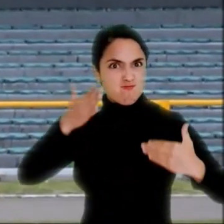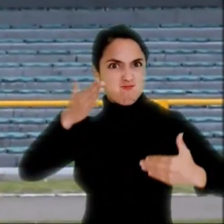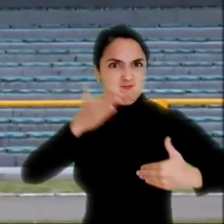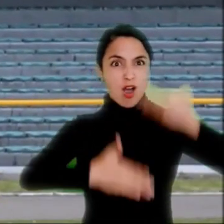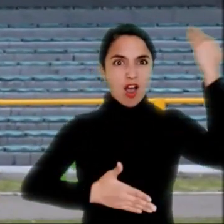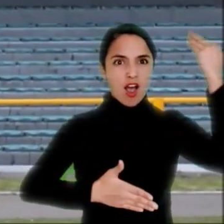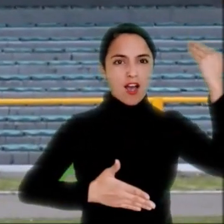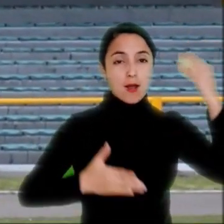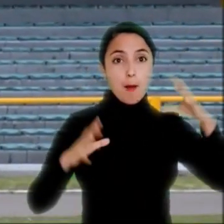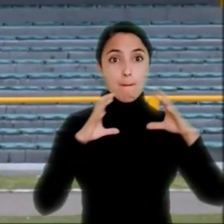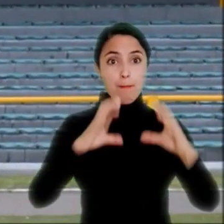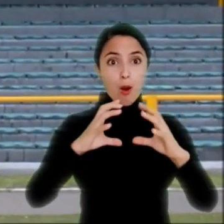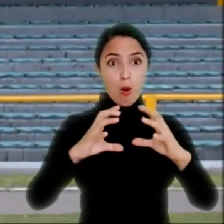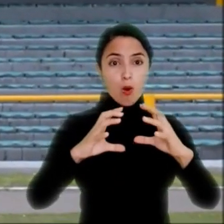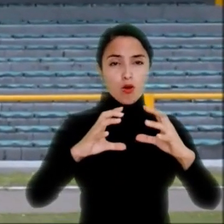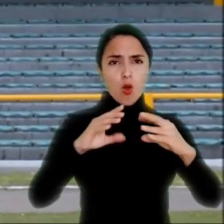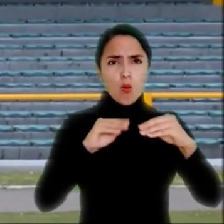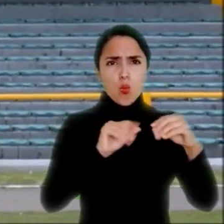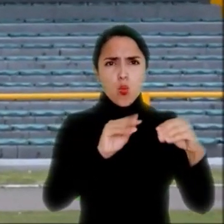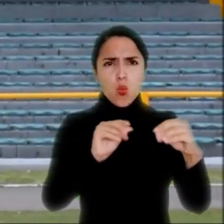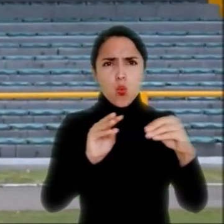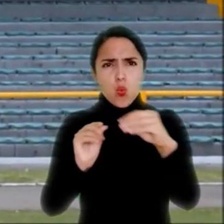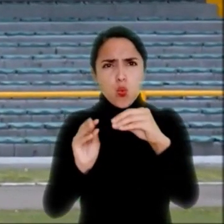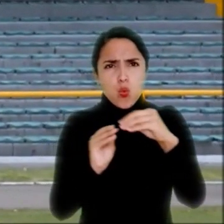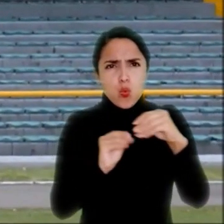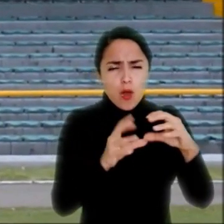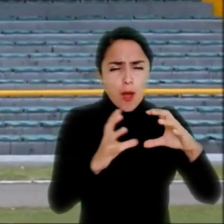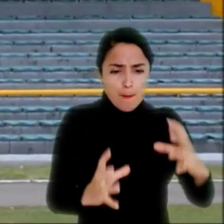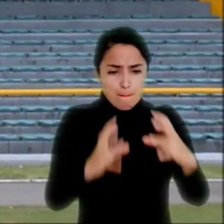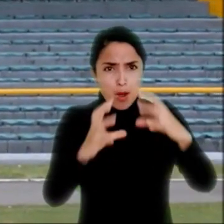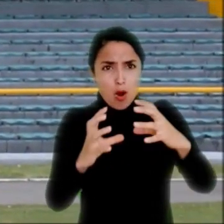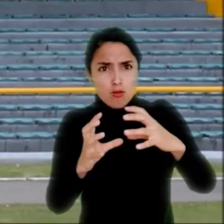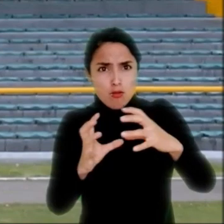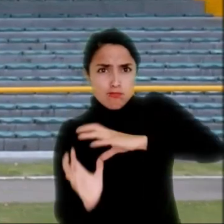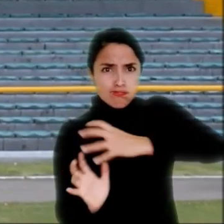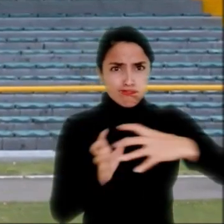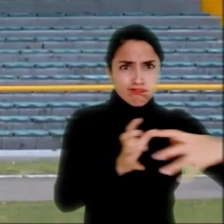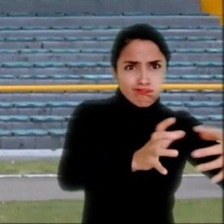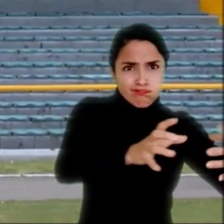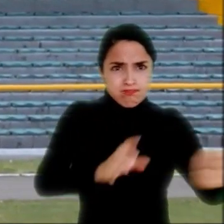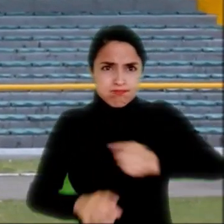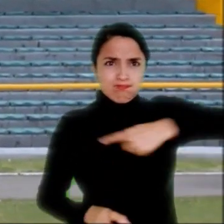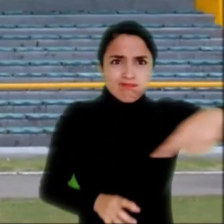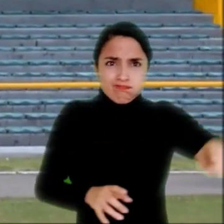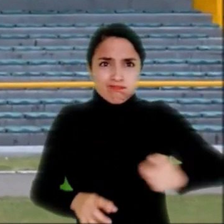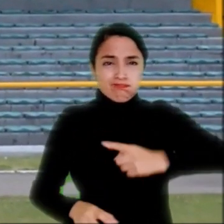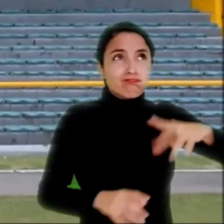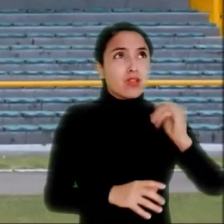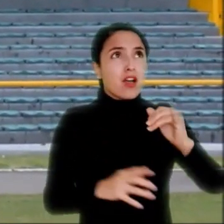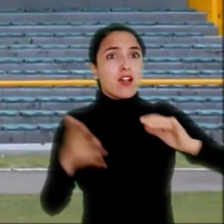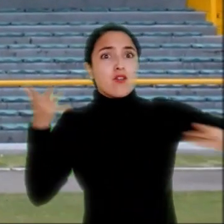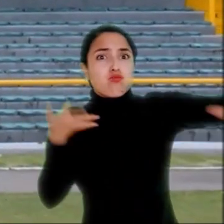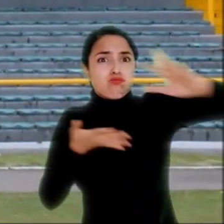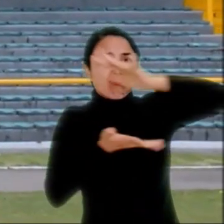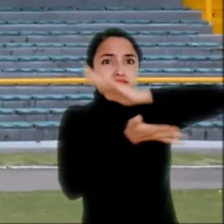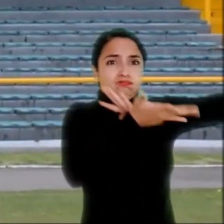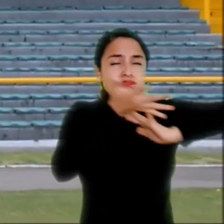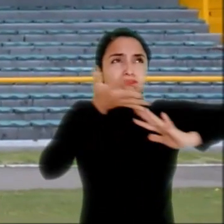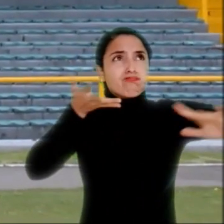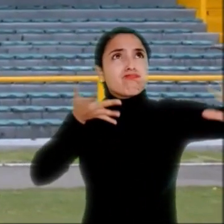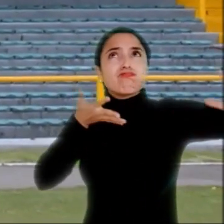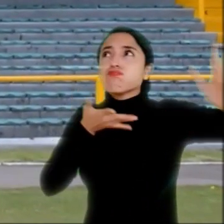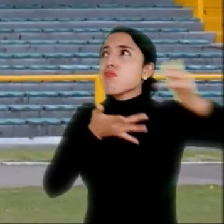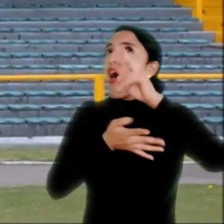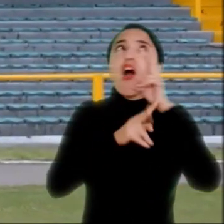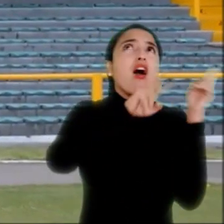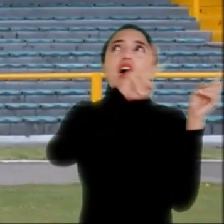un balón de polvo vuela sobre nuestra galaxia y vemos cómo el tiempo circula entre